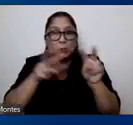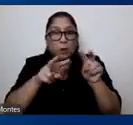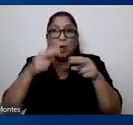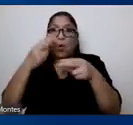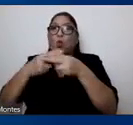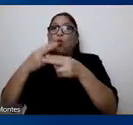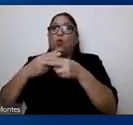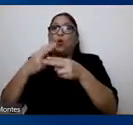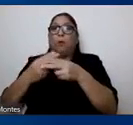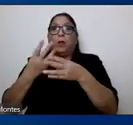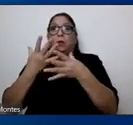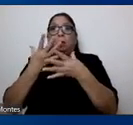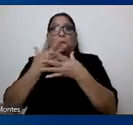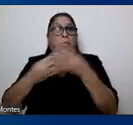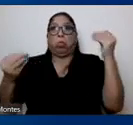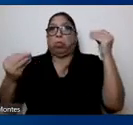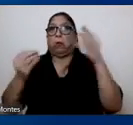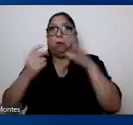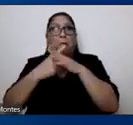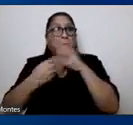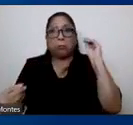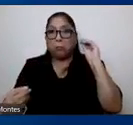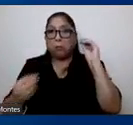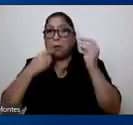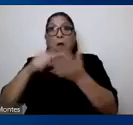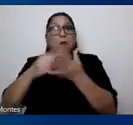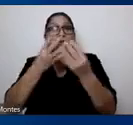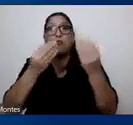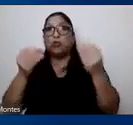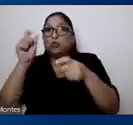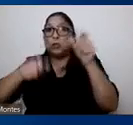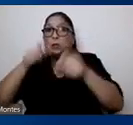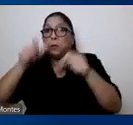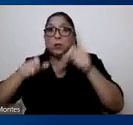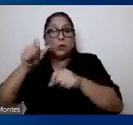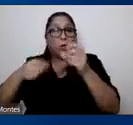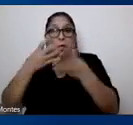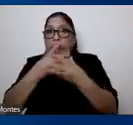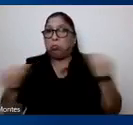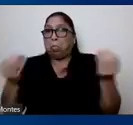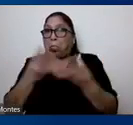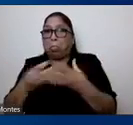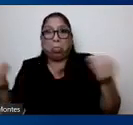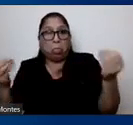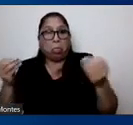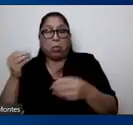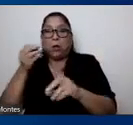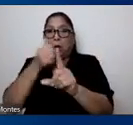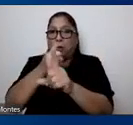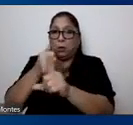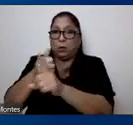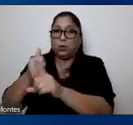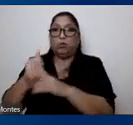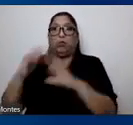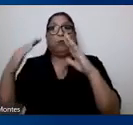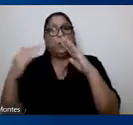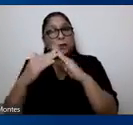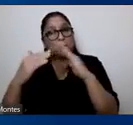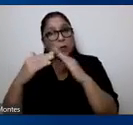de desaparecidos. Muchas personas desaparecen de sus